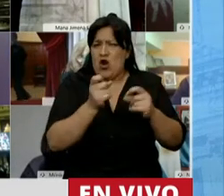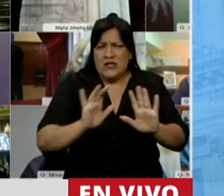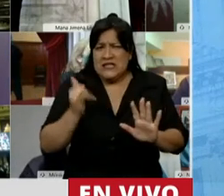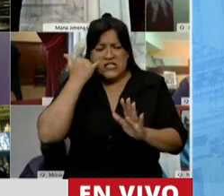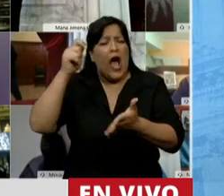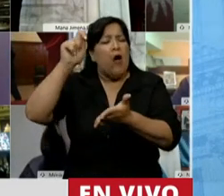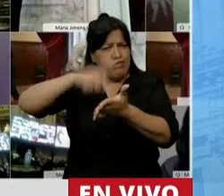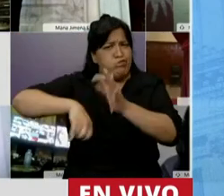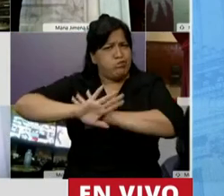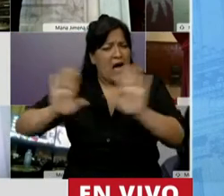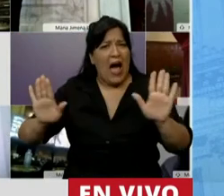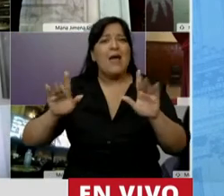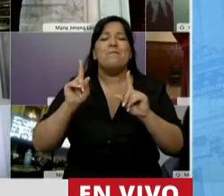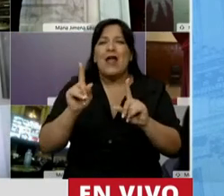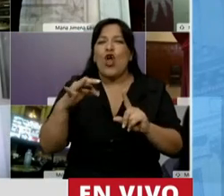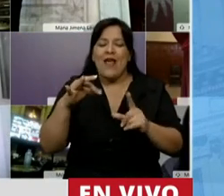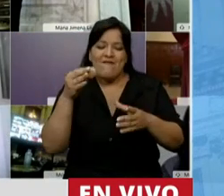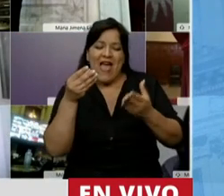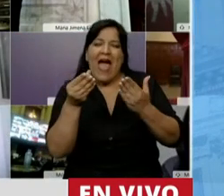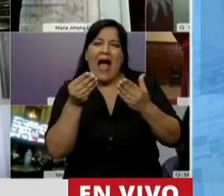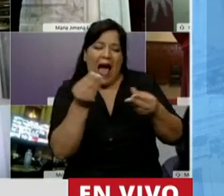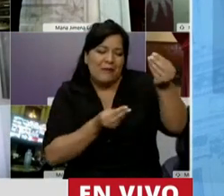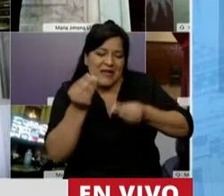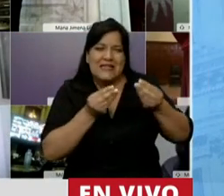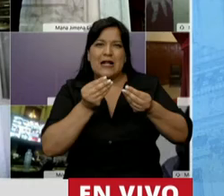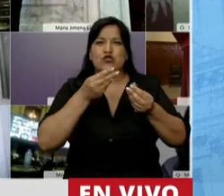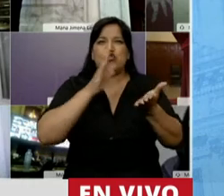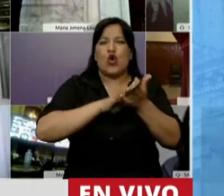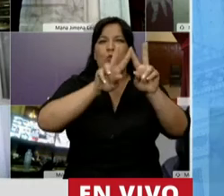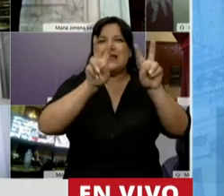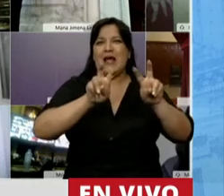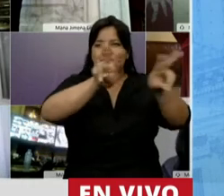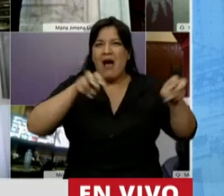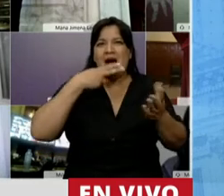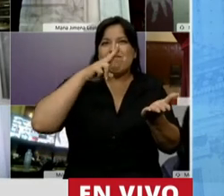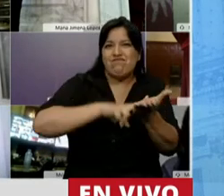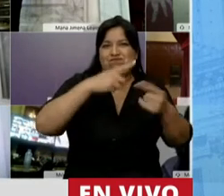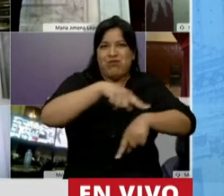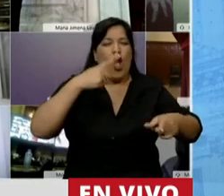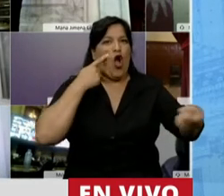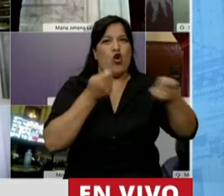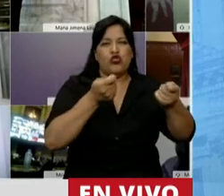sino una administración tributaria que se ponga a trabajar, control y administración.